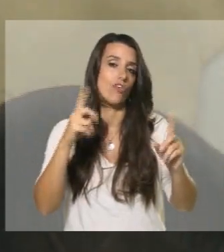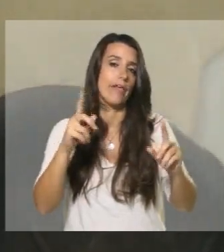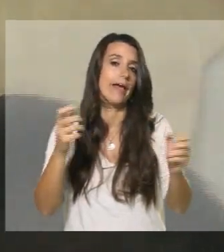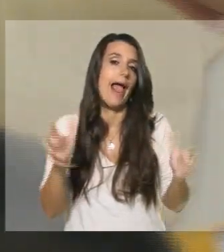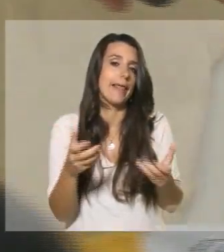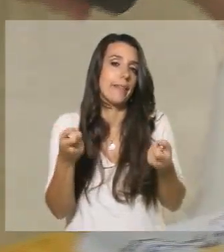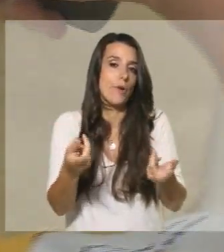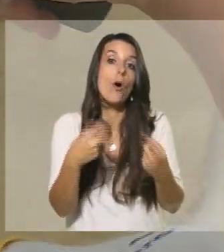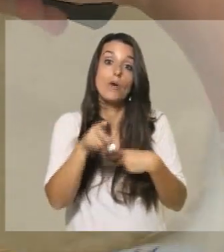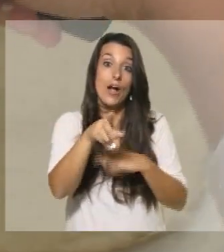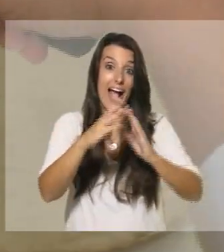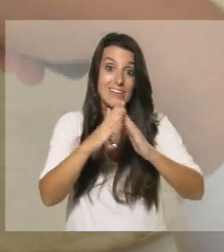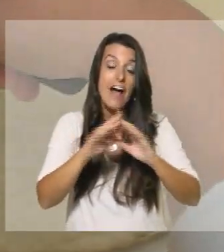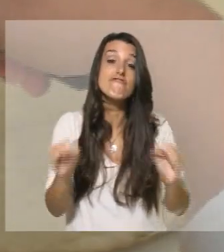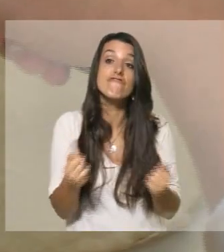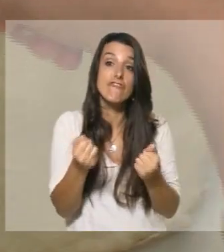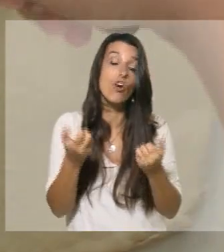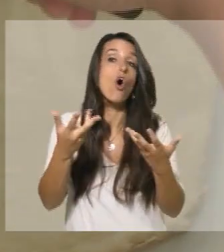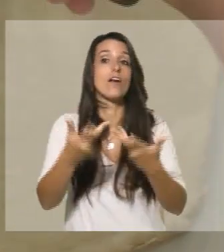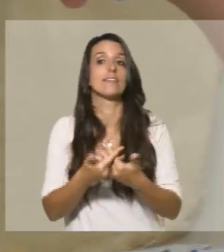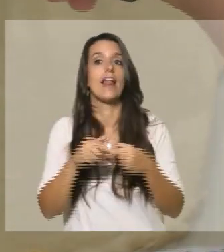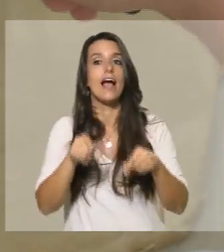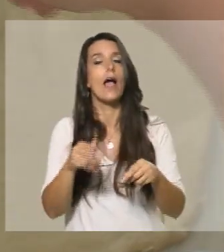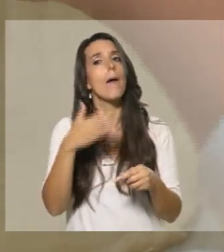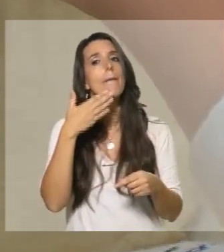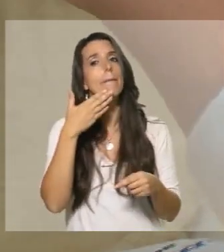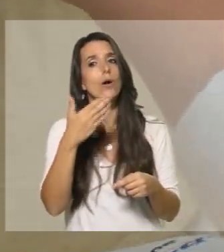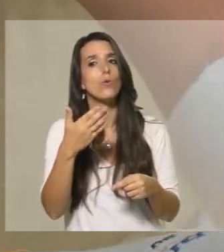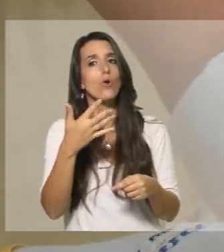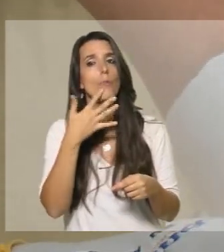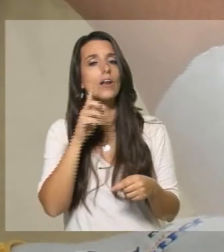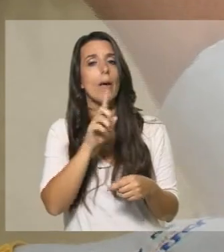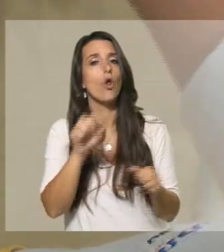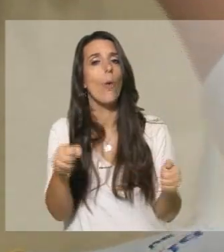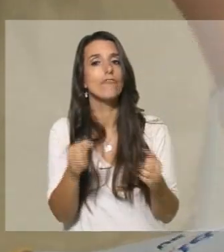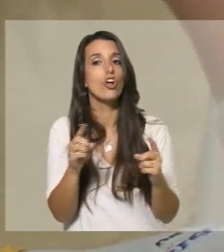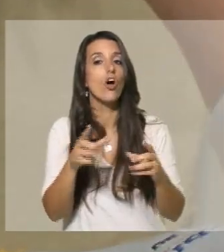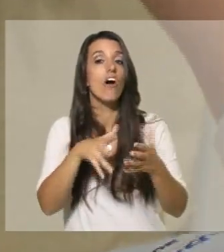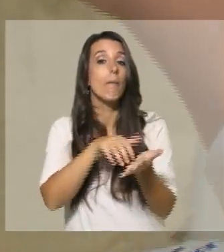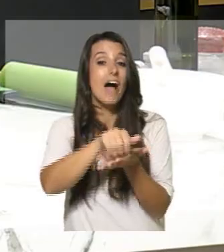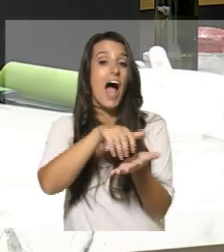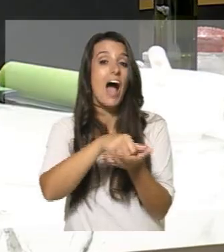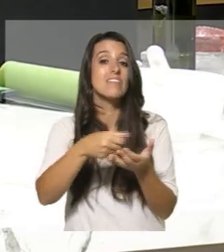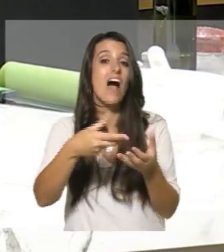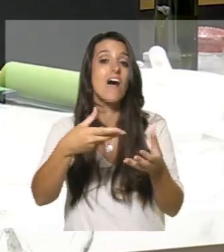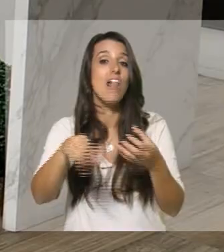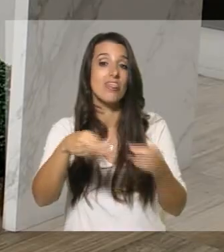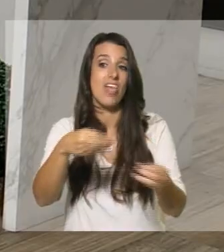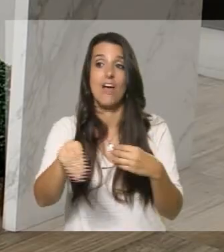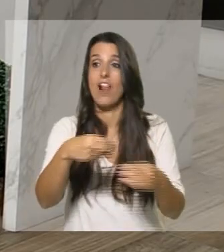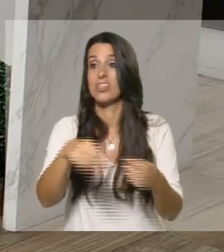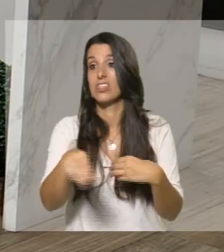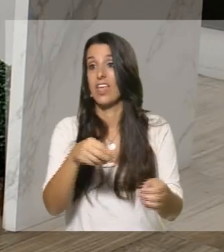tema de tiempo. Porque los voy a armar acá. ¿A qué atenernos si no lo dejas enfriar? Que la masa Digo, para no colapsar cuando uno nos